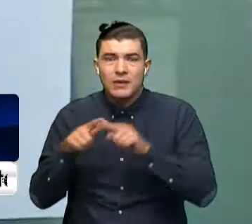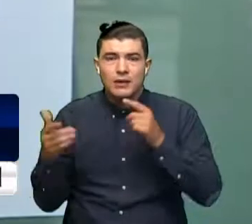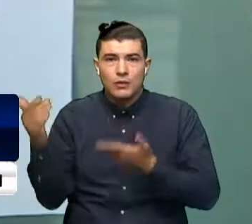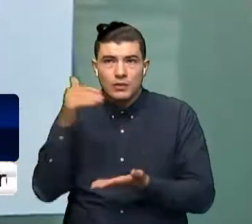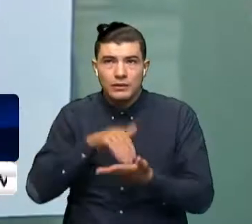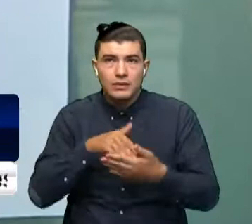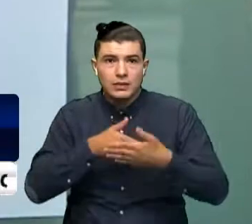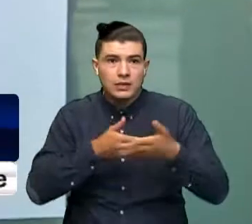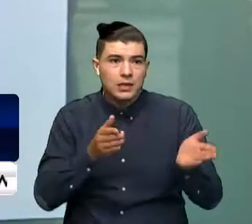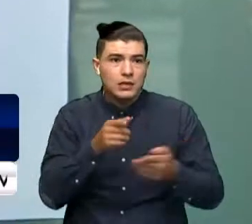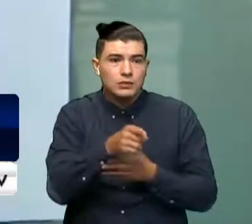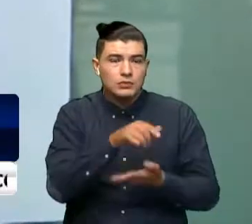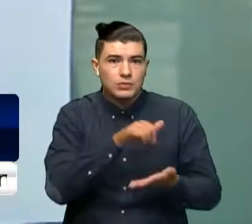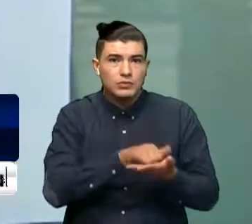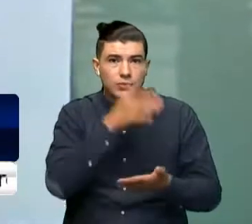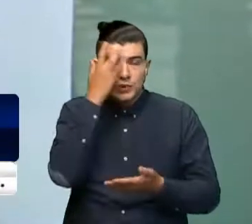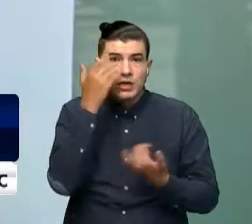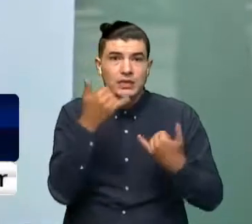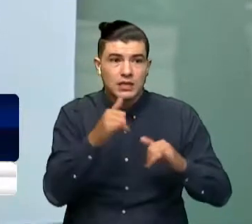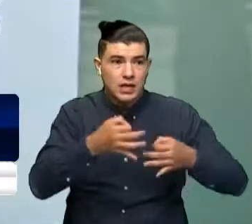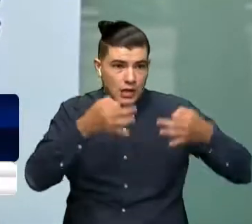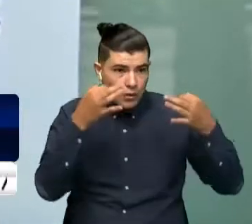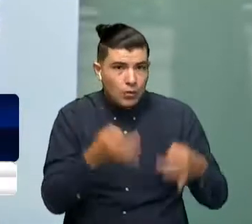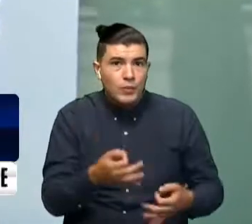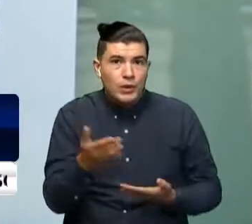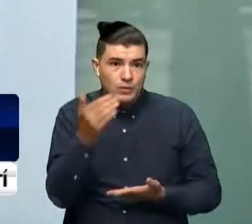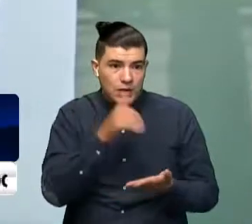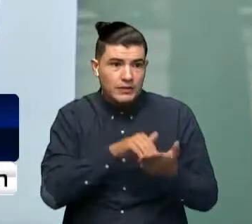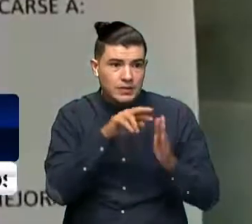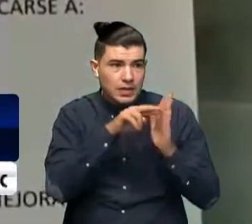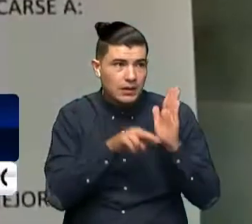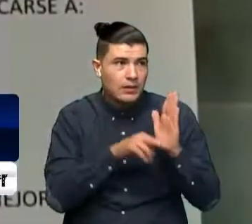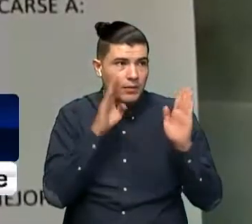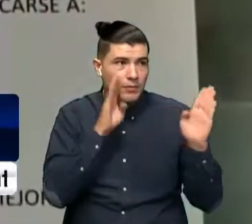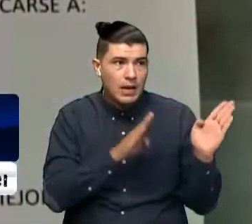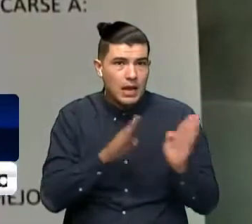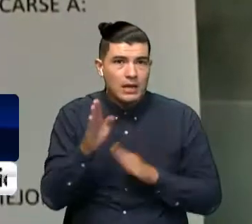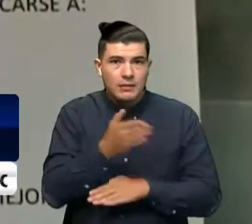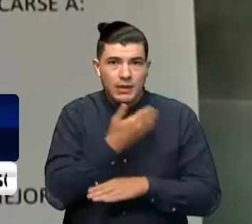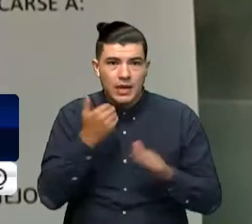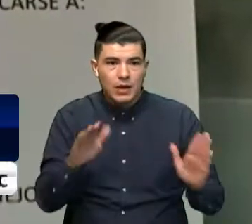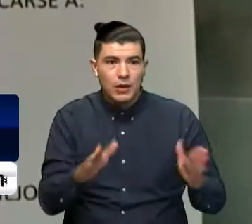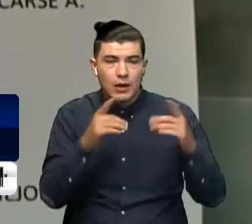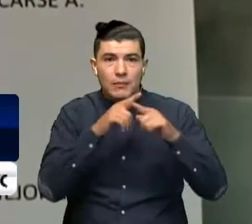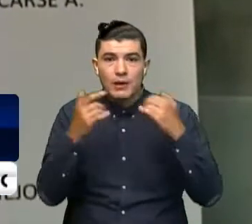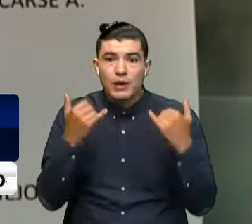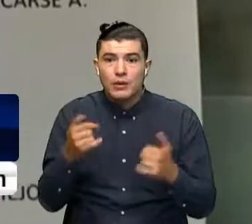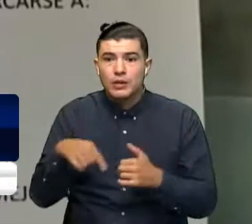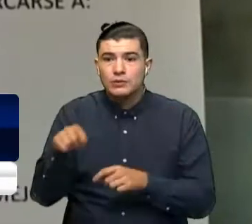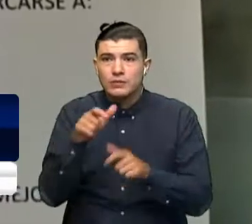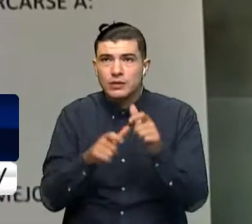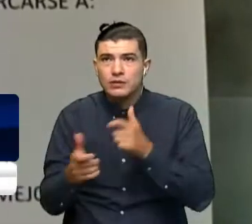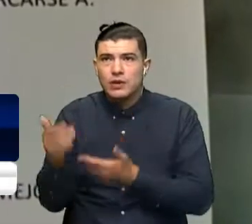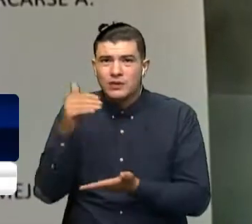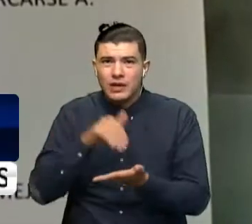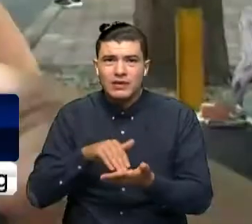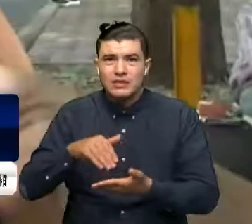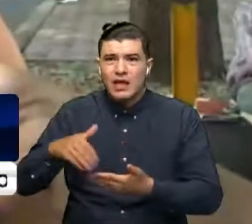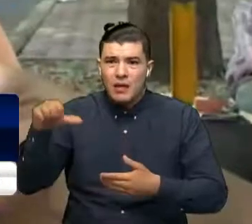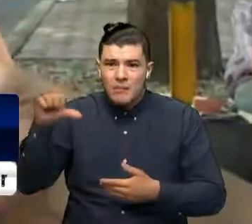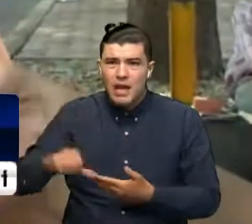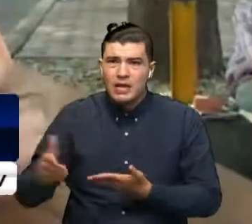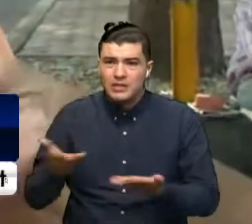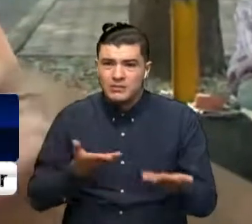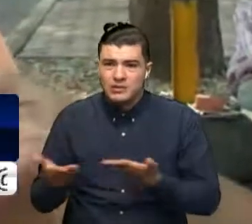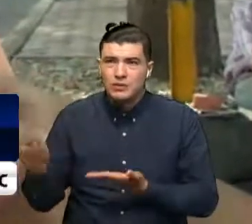abrir sus puertas al público porque cumplió con el requerimiento del plan de mejoramiento y ahora los usuarios se quejan ante el mal servicio